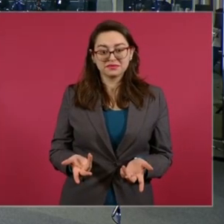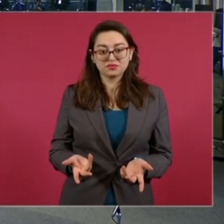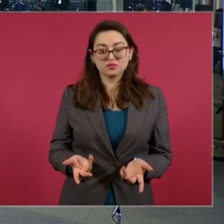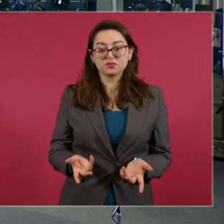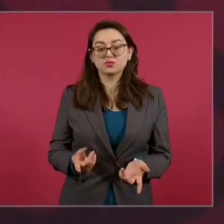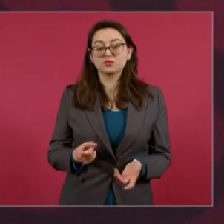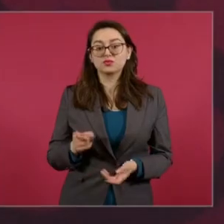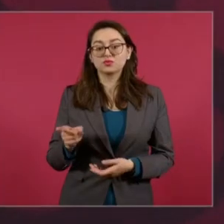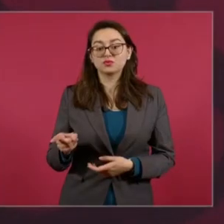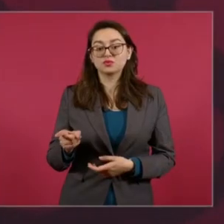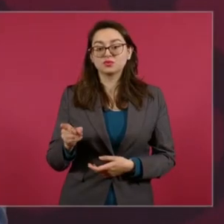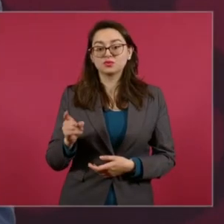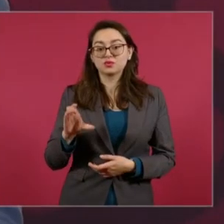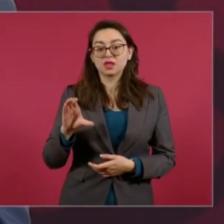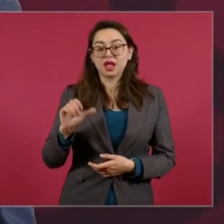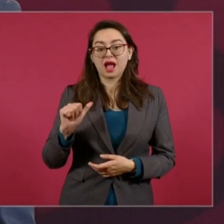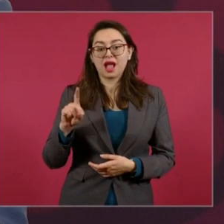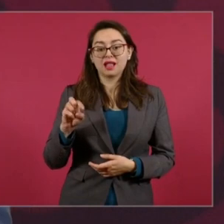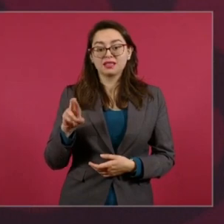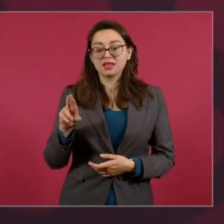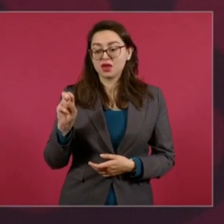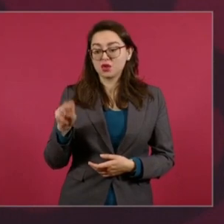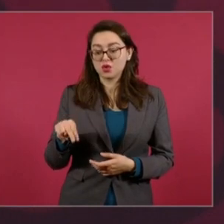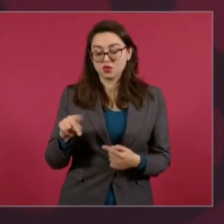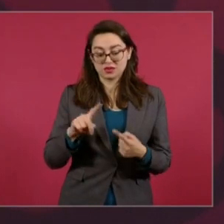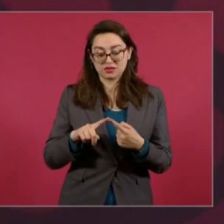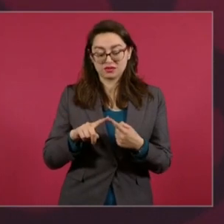que Calderón y García Luna,